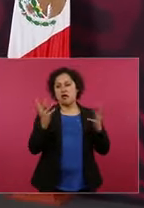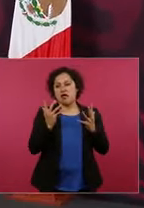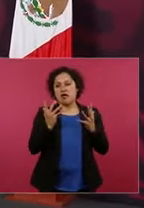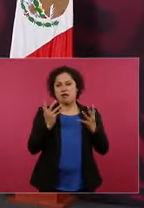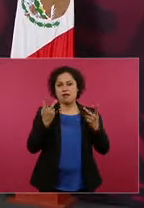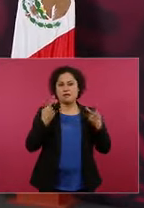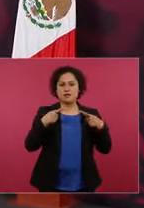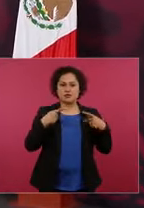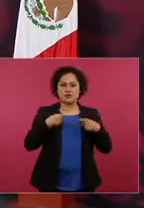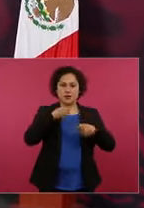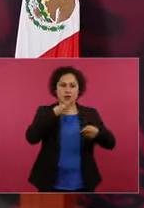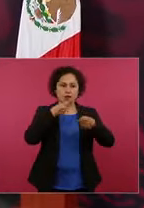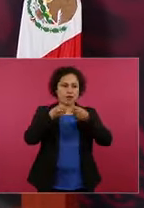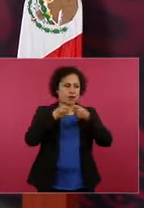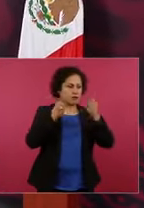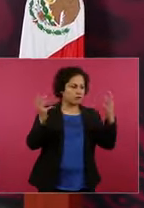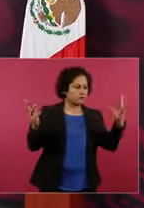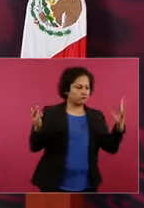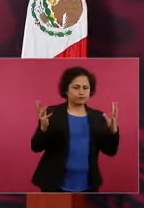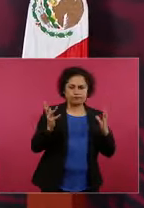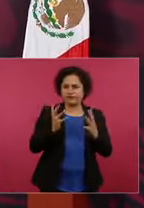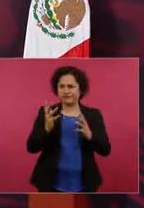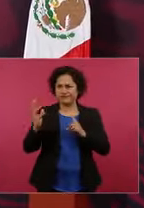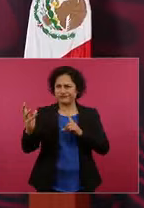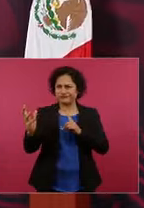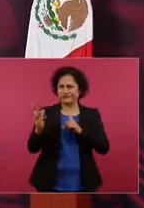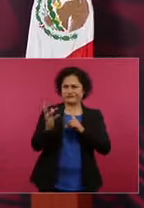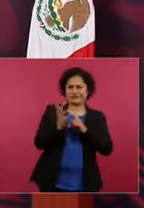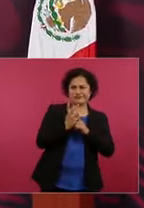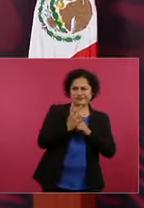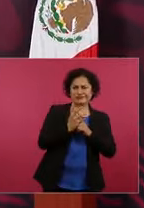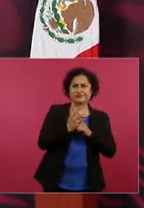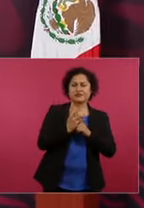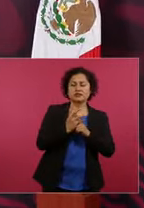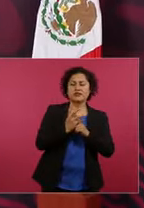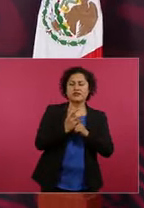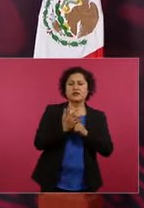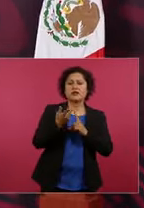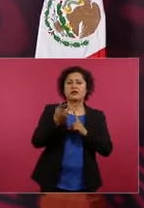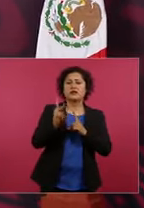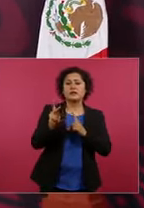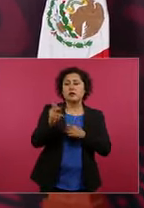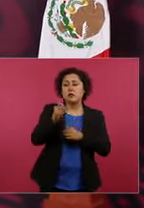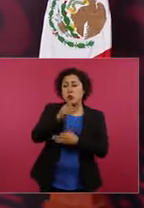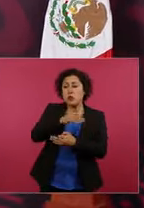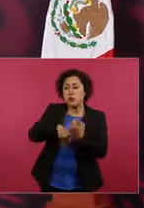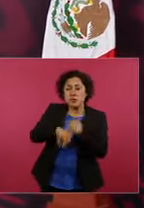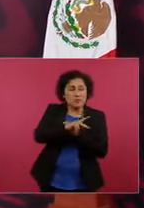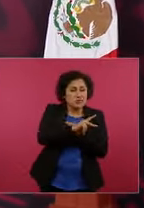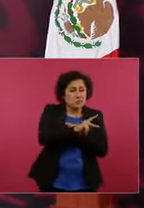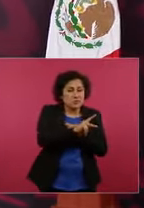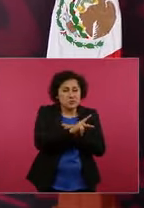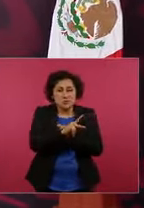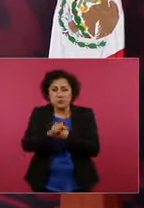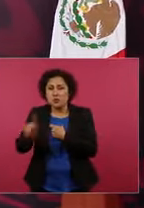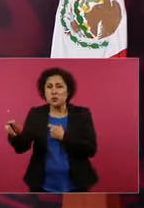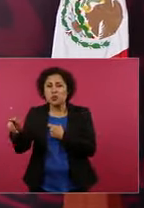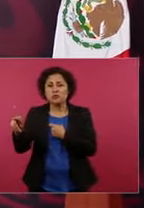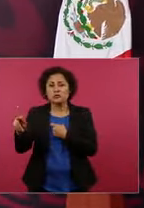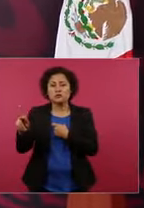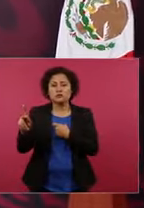todas las preguntas, todas, todas, todas, todas, eran